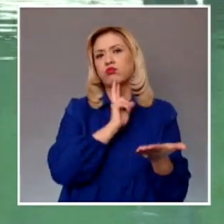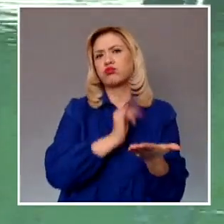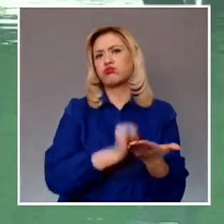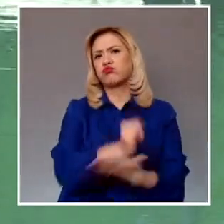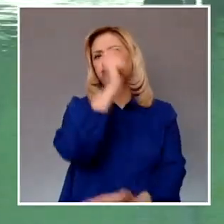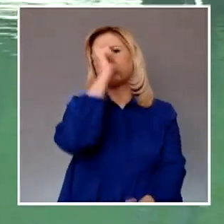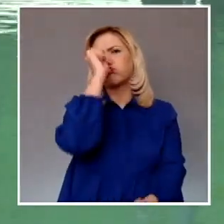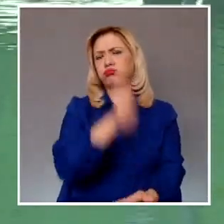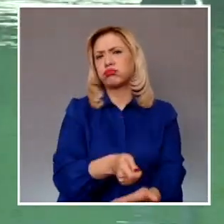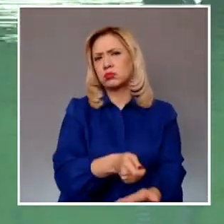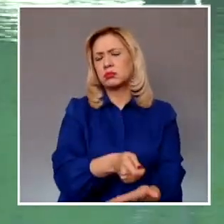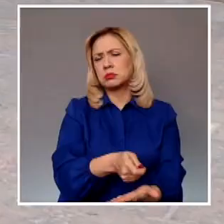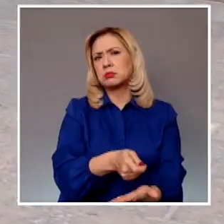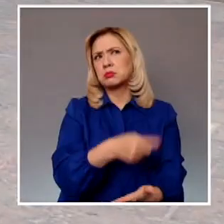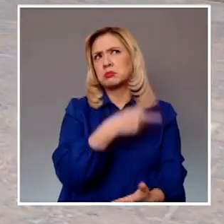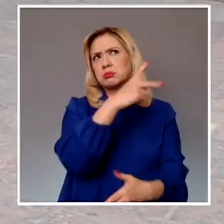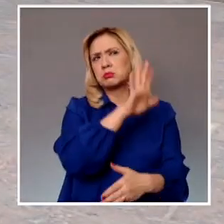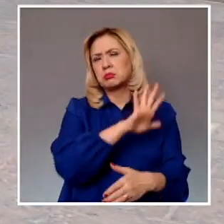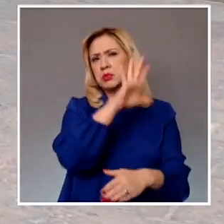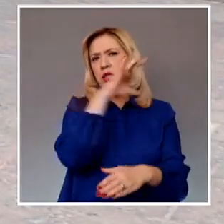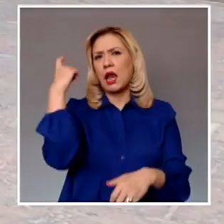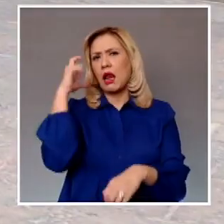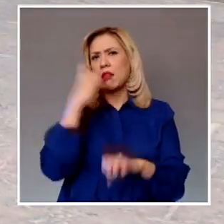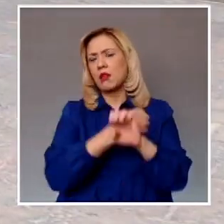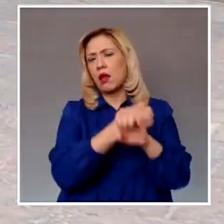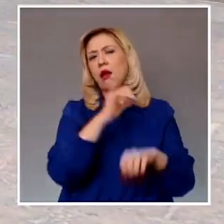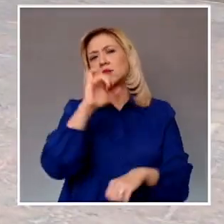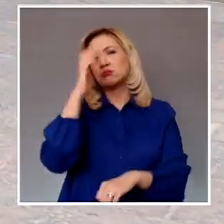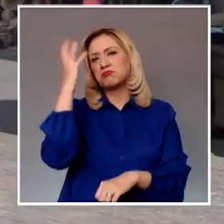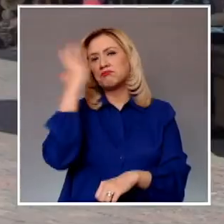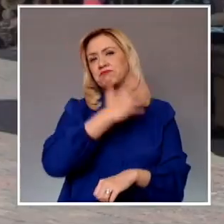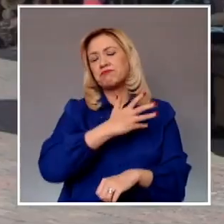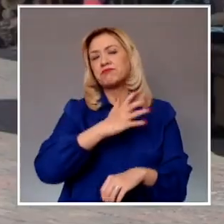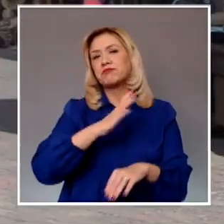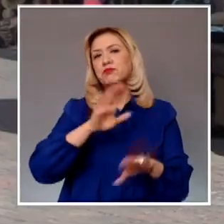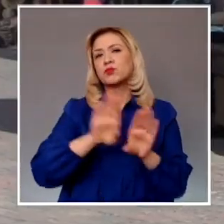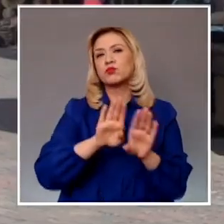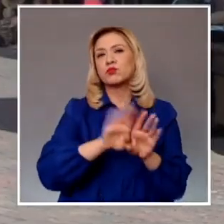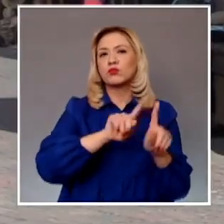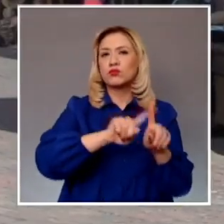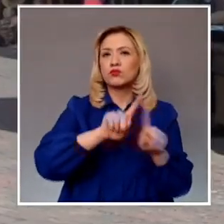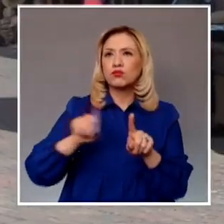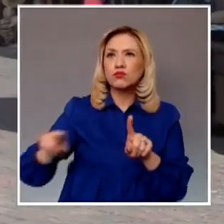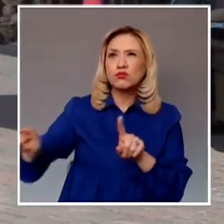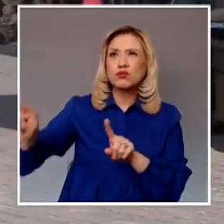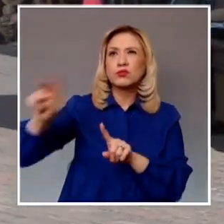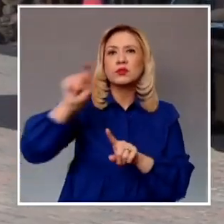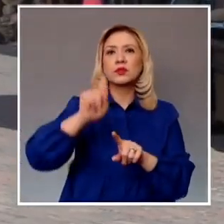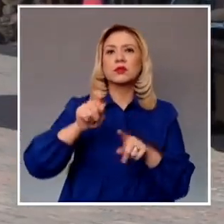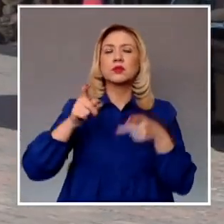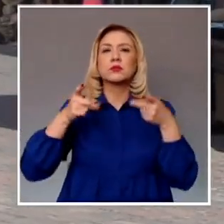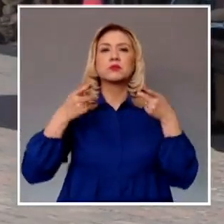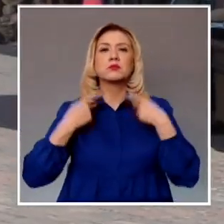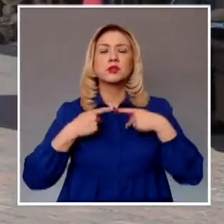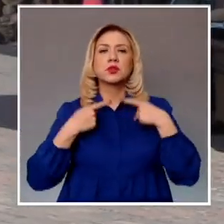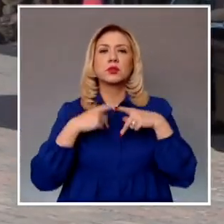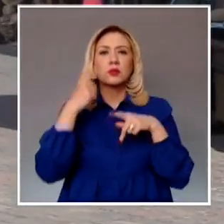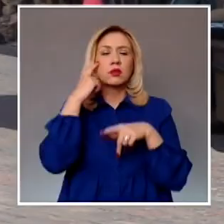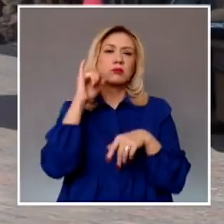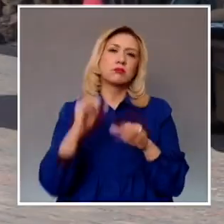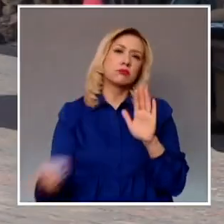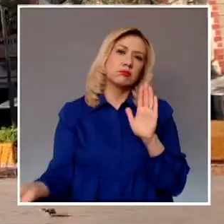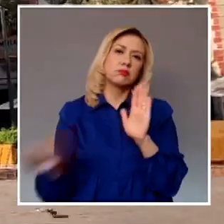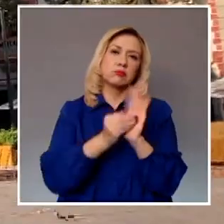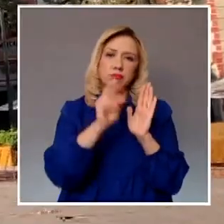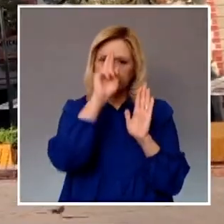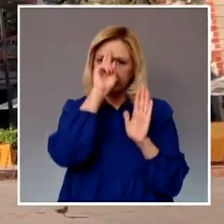sentido, desestimó la impugnación que realizaron diversos actores, los cuales pretendían ejercer acciones afirmativas a favor del género